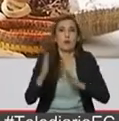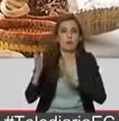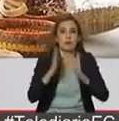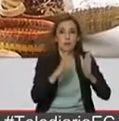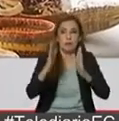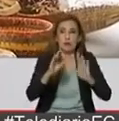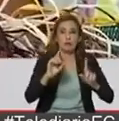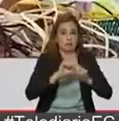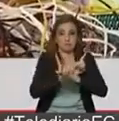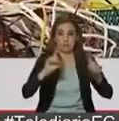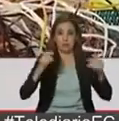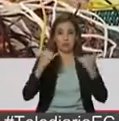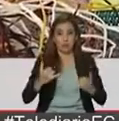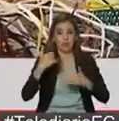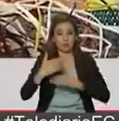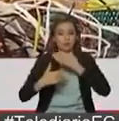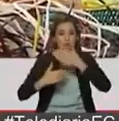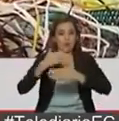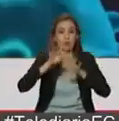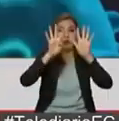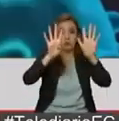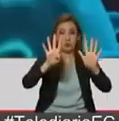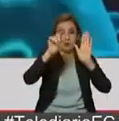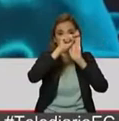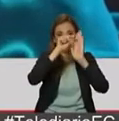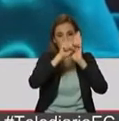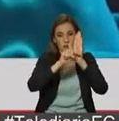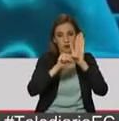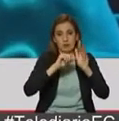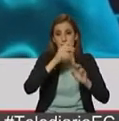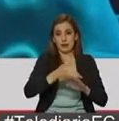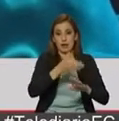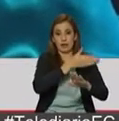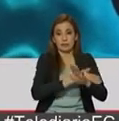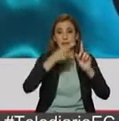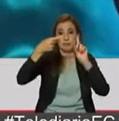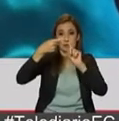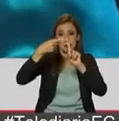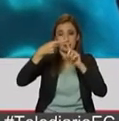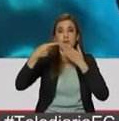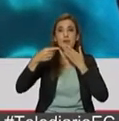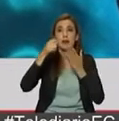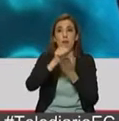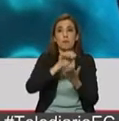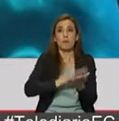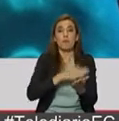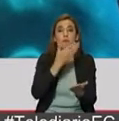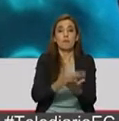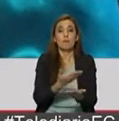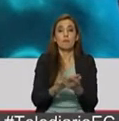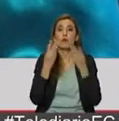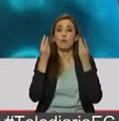los expertos aconsejan seguir 9 pasos antes de consolidar un proyecto. 1. Propuesta de valor. ¿Qué